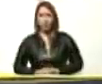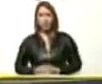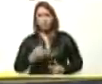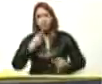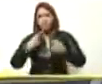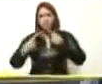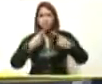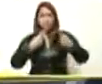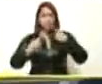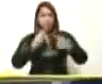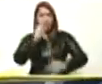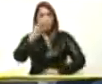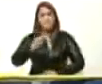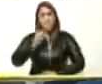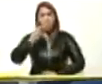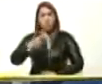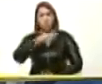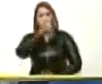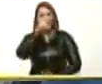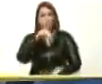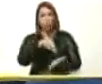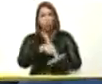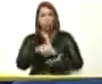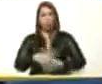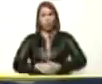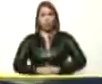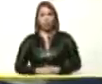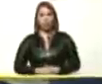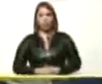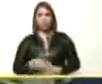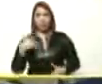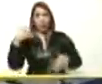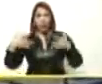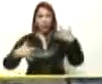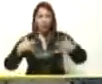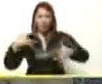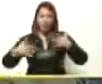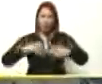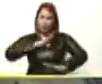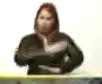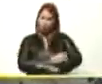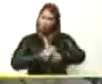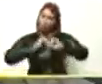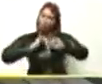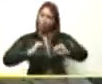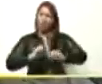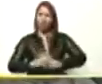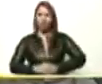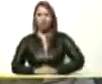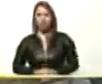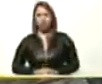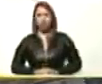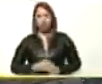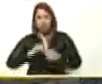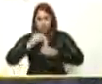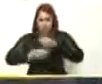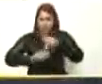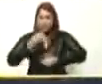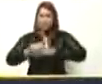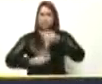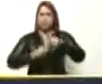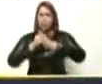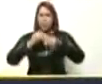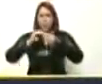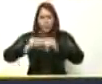político nacional, una actividad frenética, de elaboración de leyes,